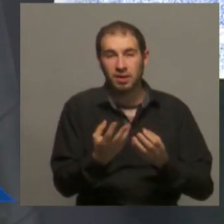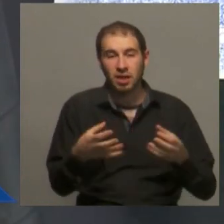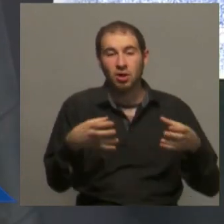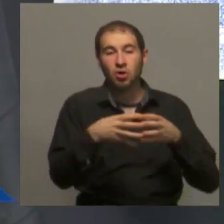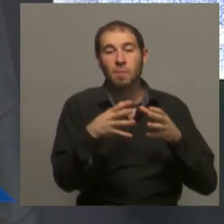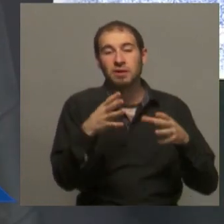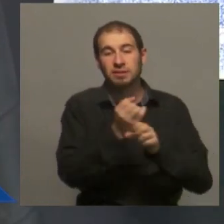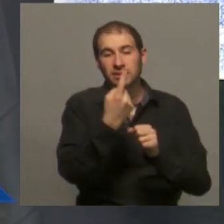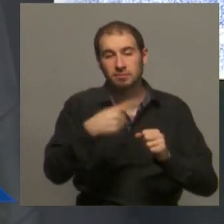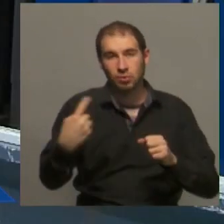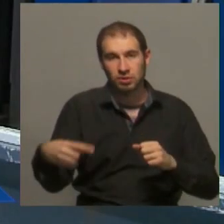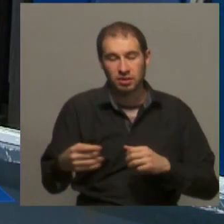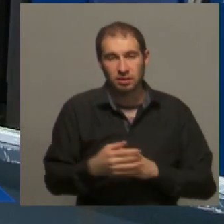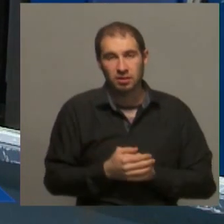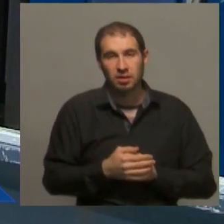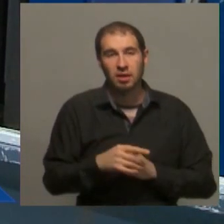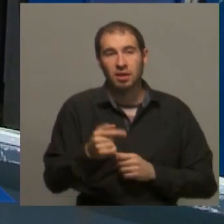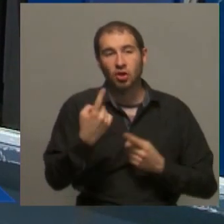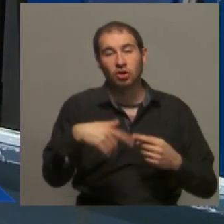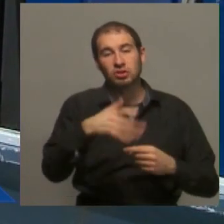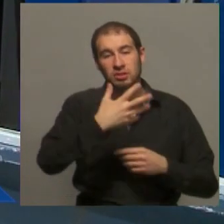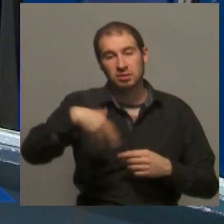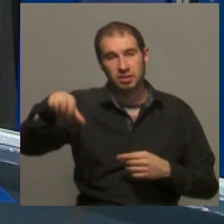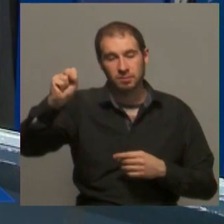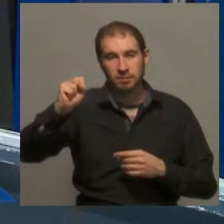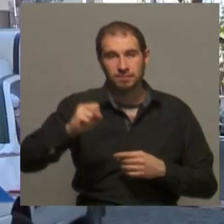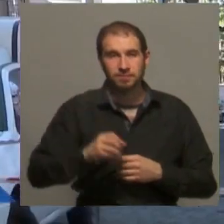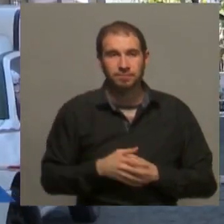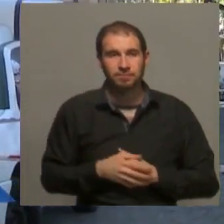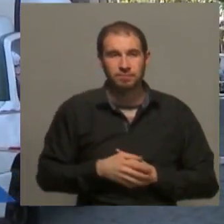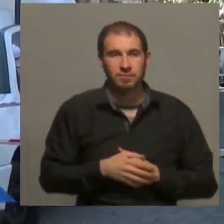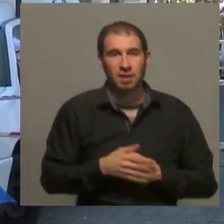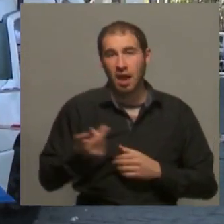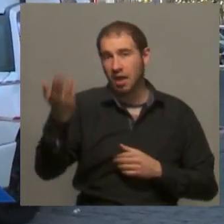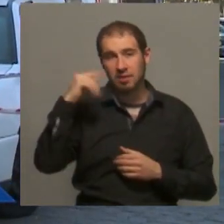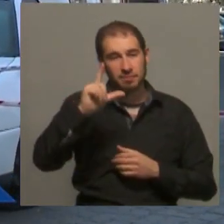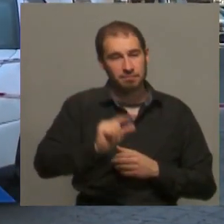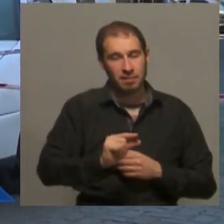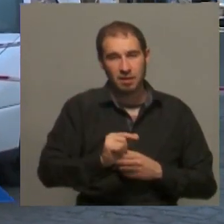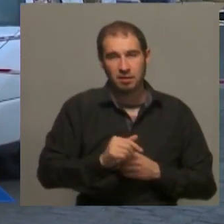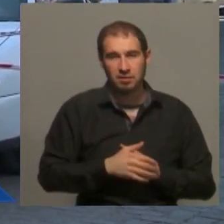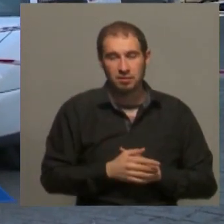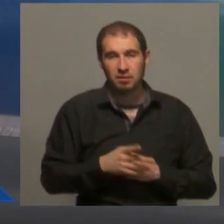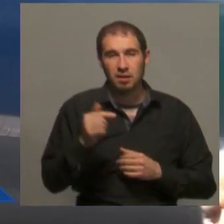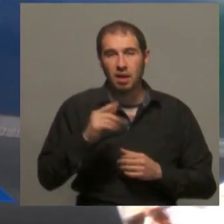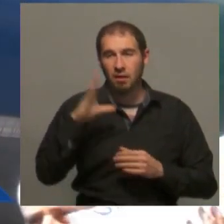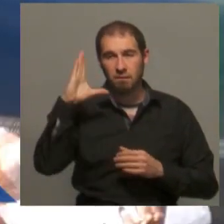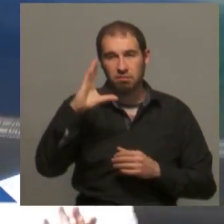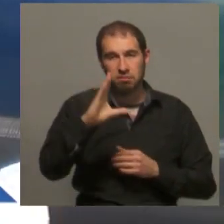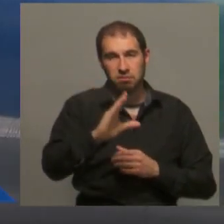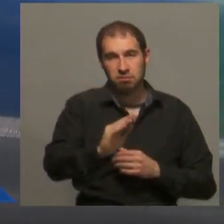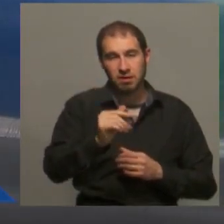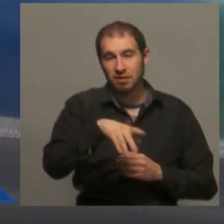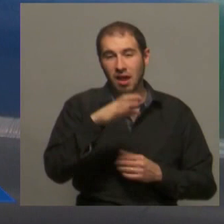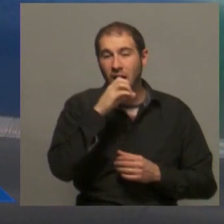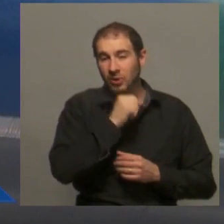de transporte está transportando menos que antes, es decir, que está en estado de recesión, no pueden